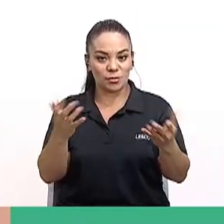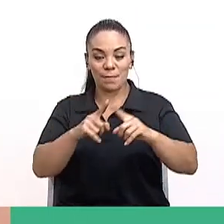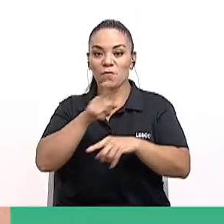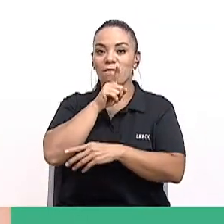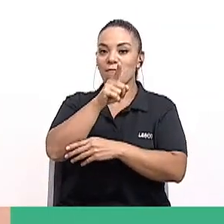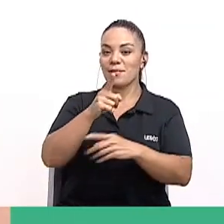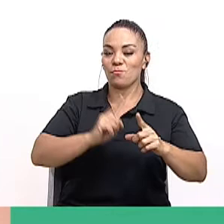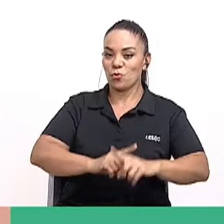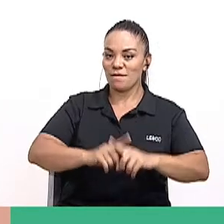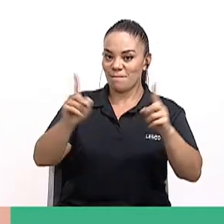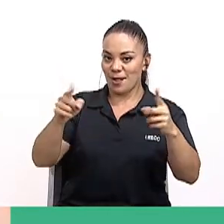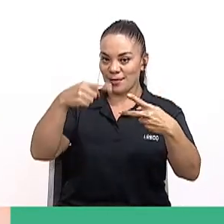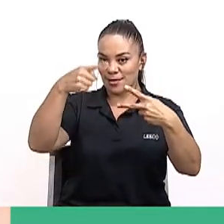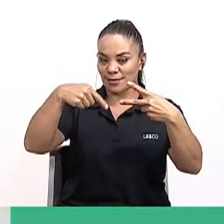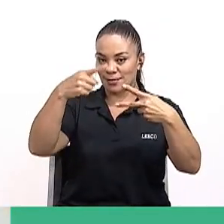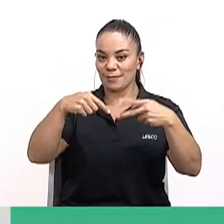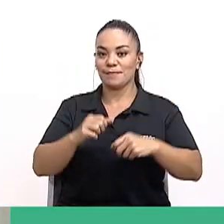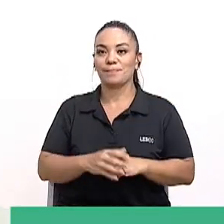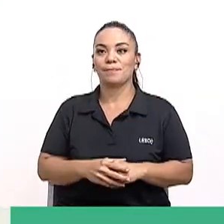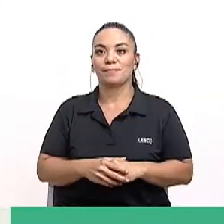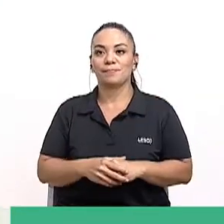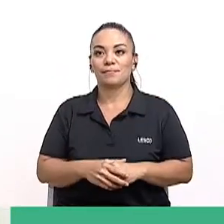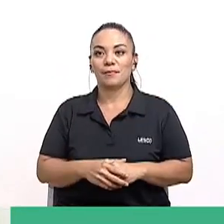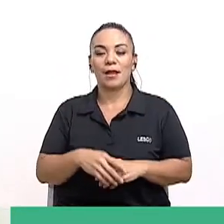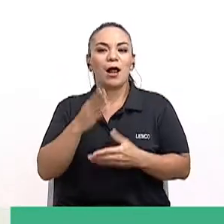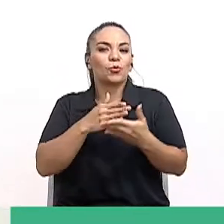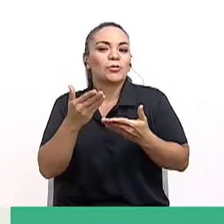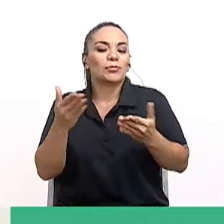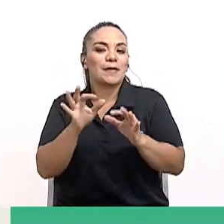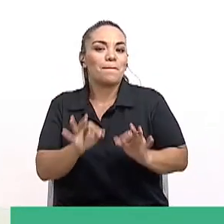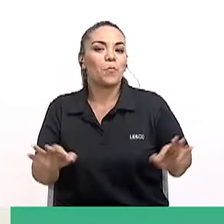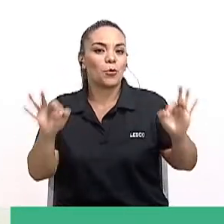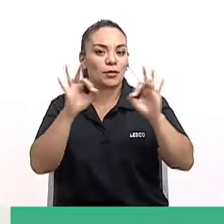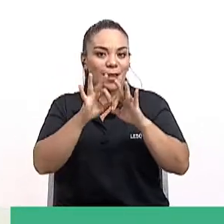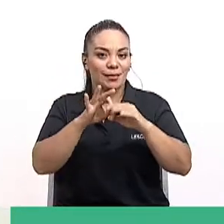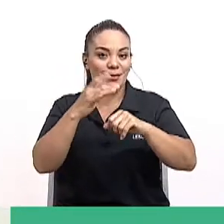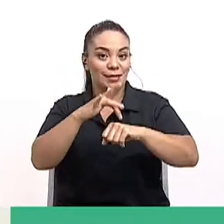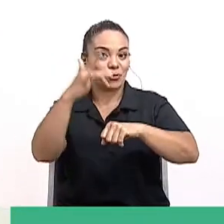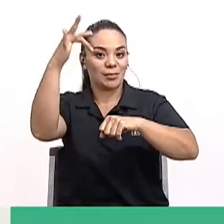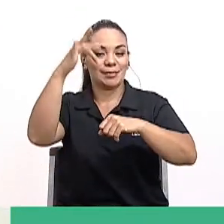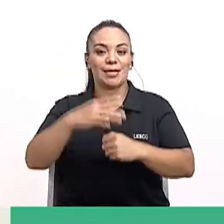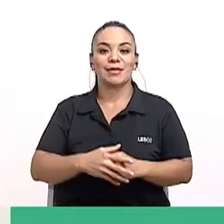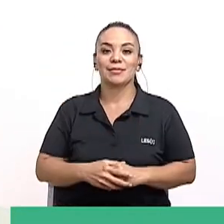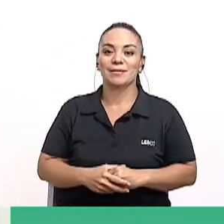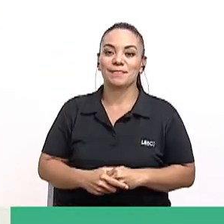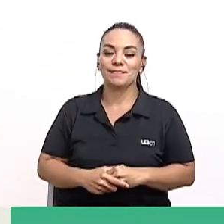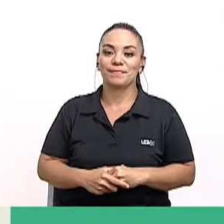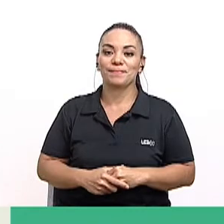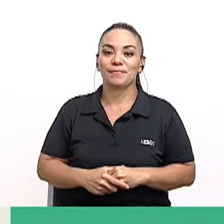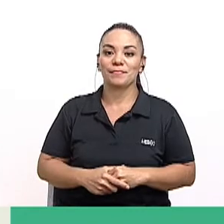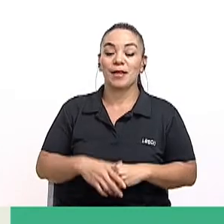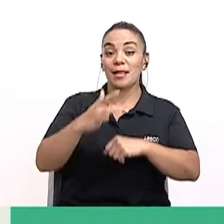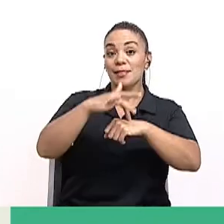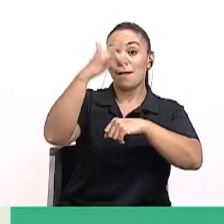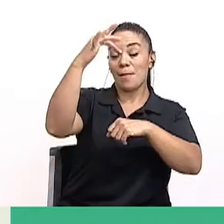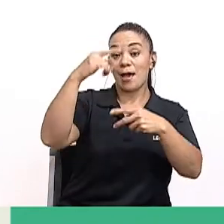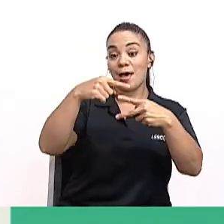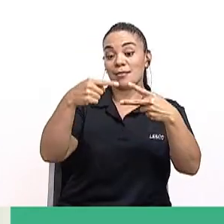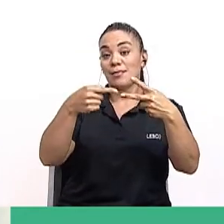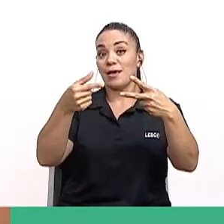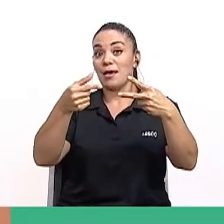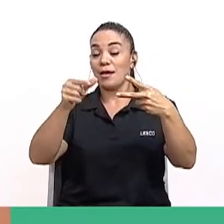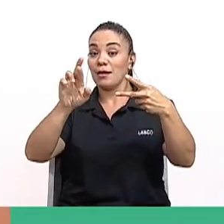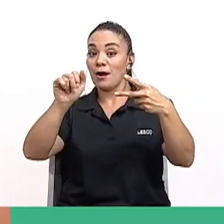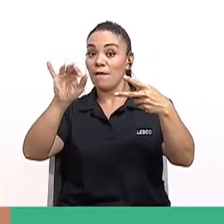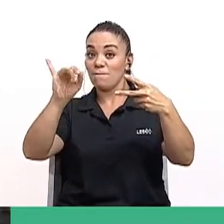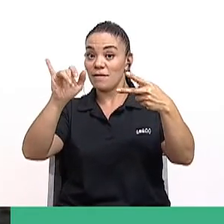muy diferentes. Esto resalta algunos hechos importantes sobre los cristales. Tanto el diamante como el grafito tienen una